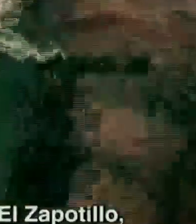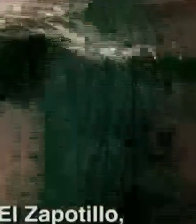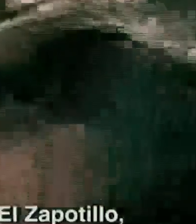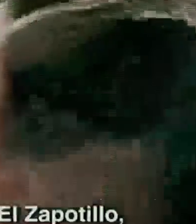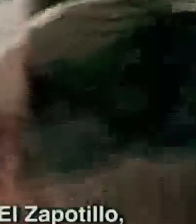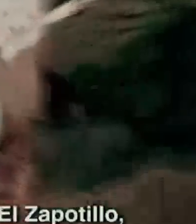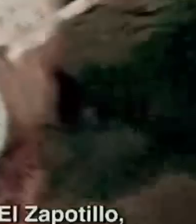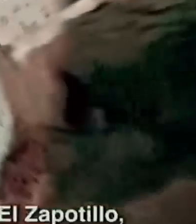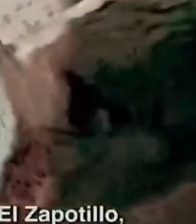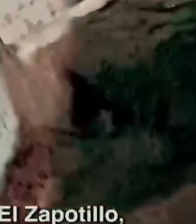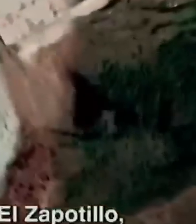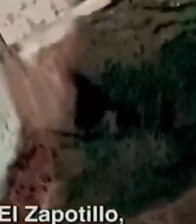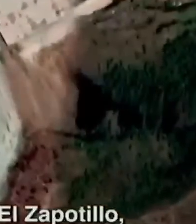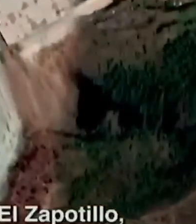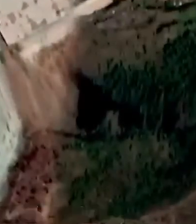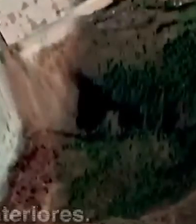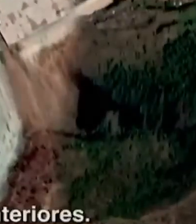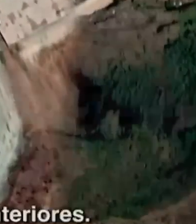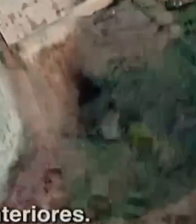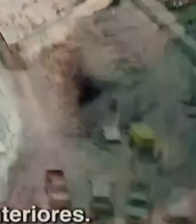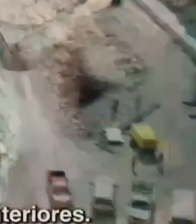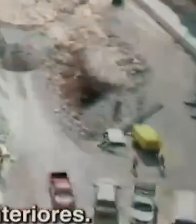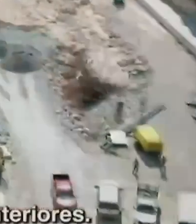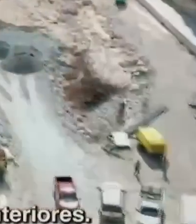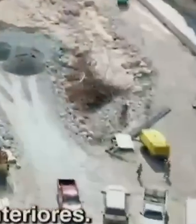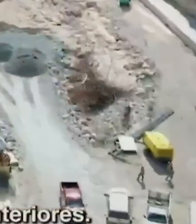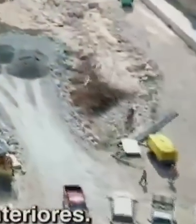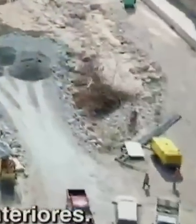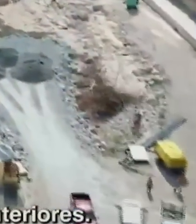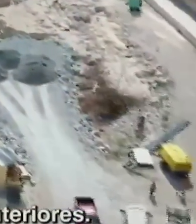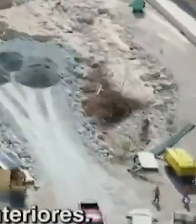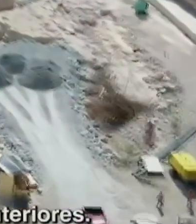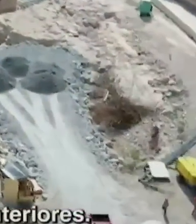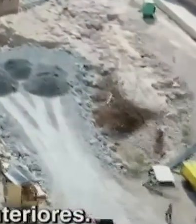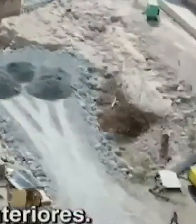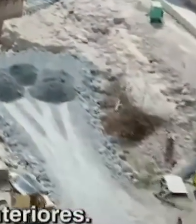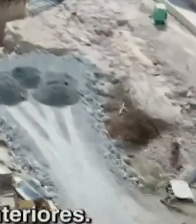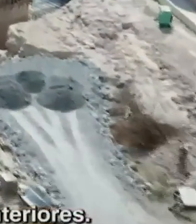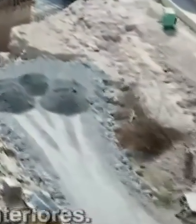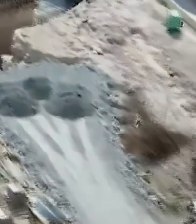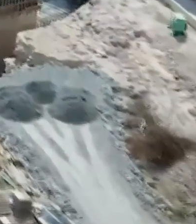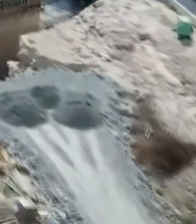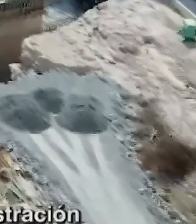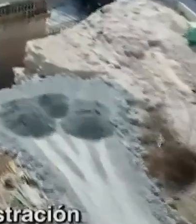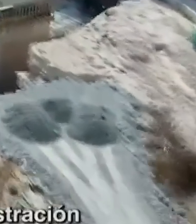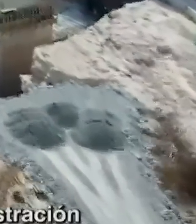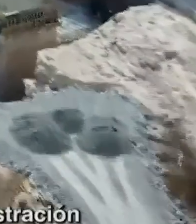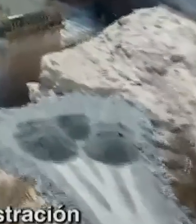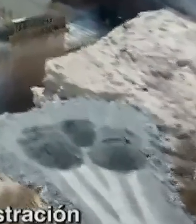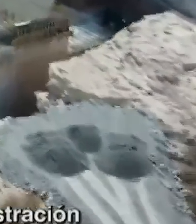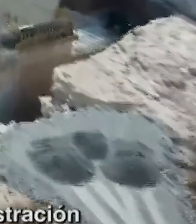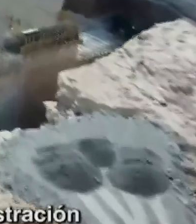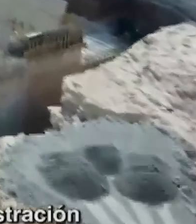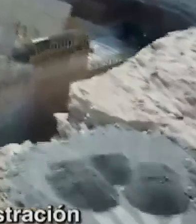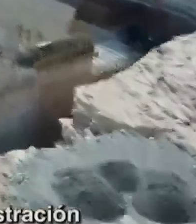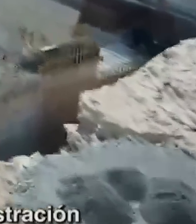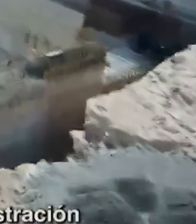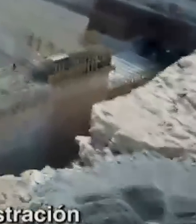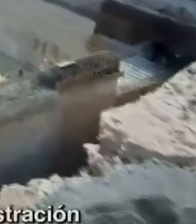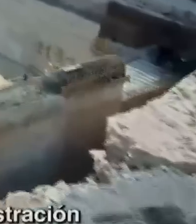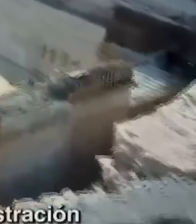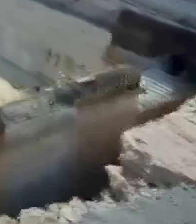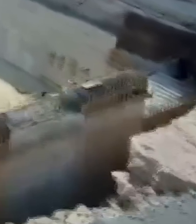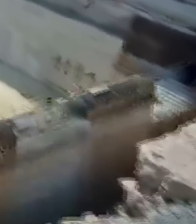reactivó el proyecto de la presa El Zapotillo, que había sido abandonado en administraciones anteriores. Con una inversión federal durante la